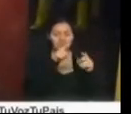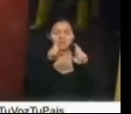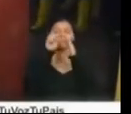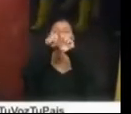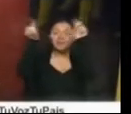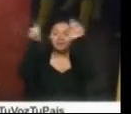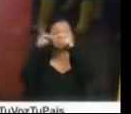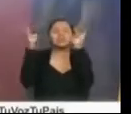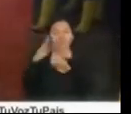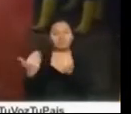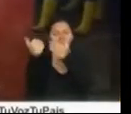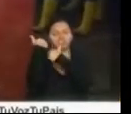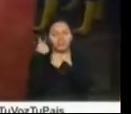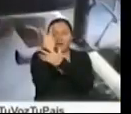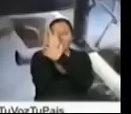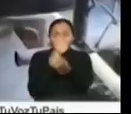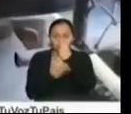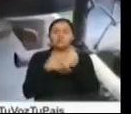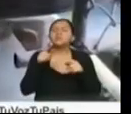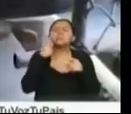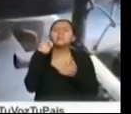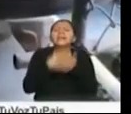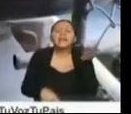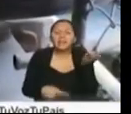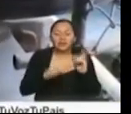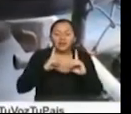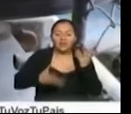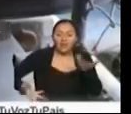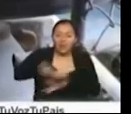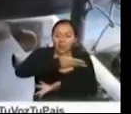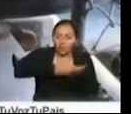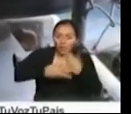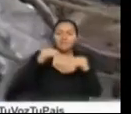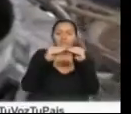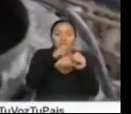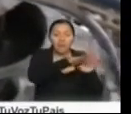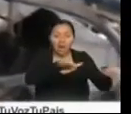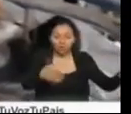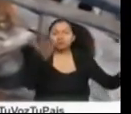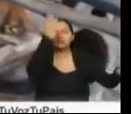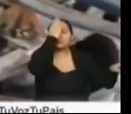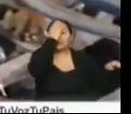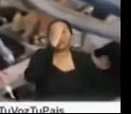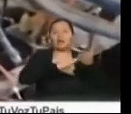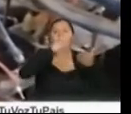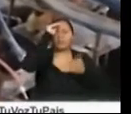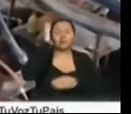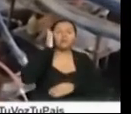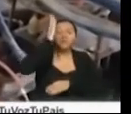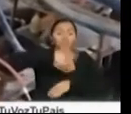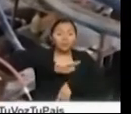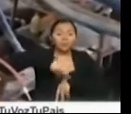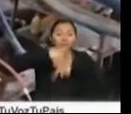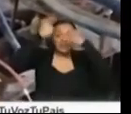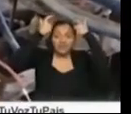el objetivo de esta actividad es fortalecer el diálogo la difusión de conocimientos y la participación de los futuros profesionales